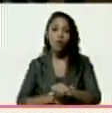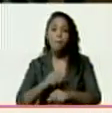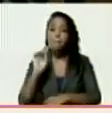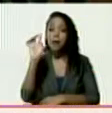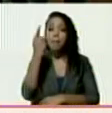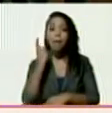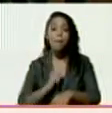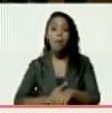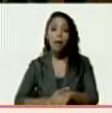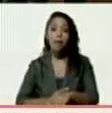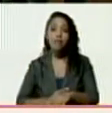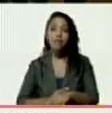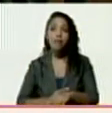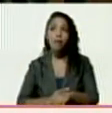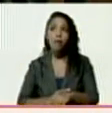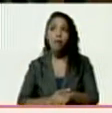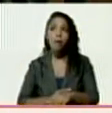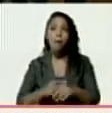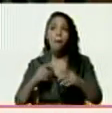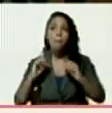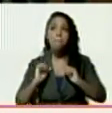Desde el primer momento, porque